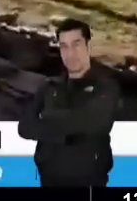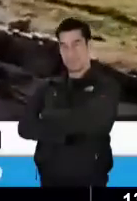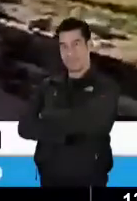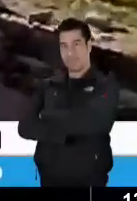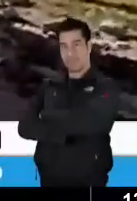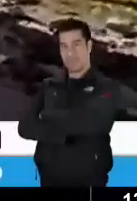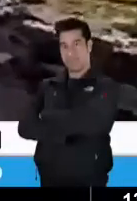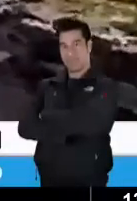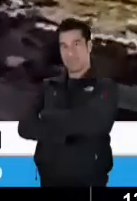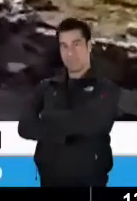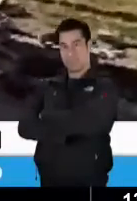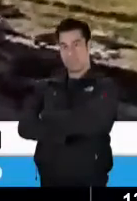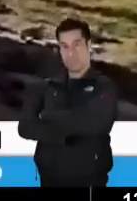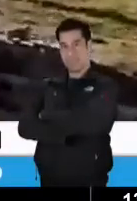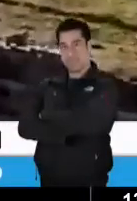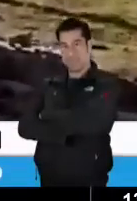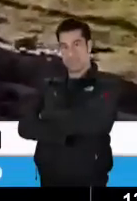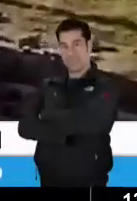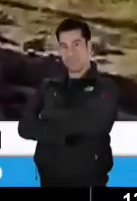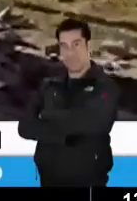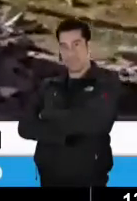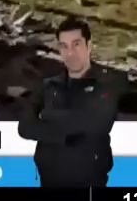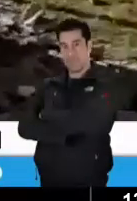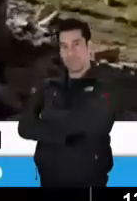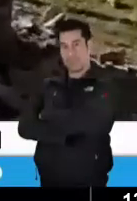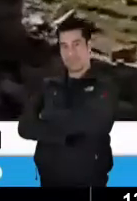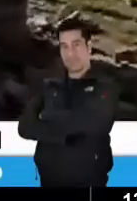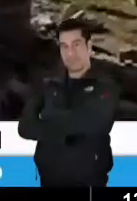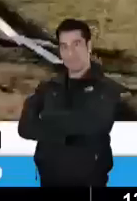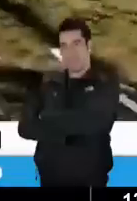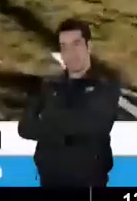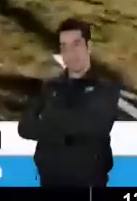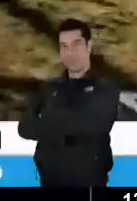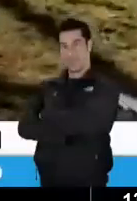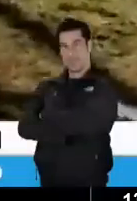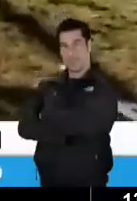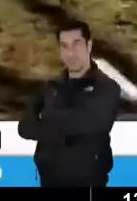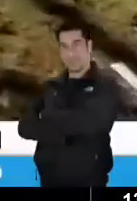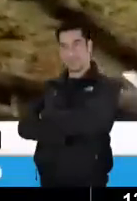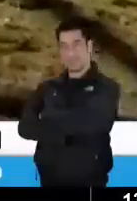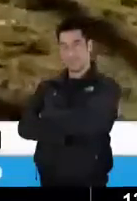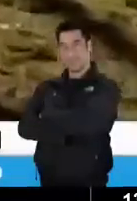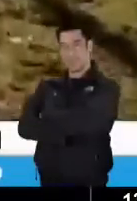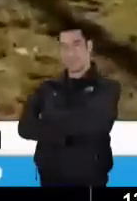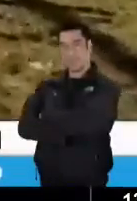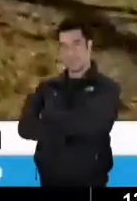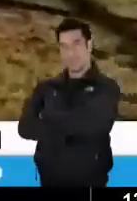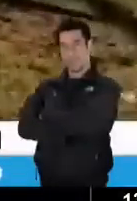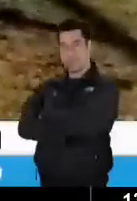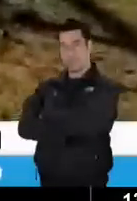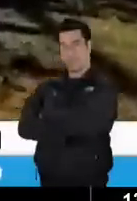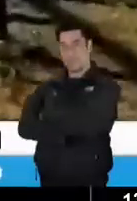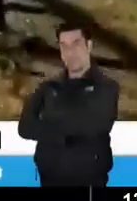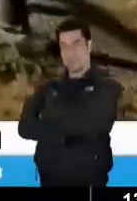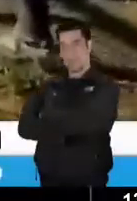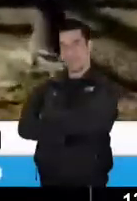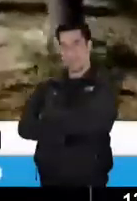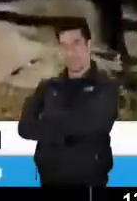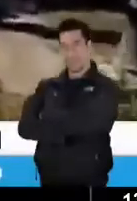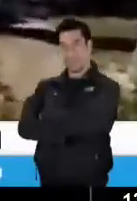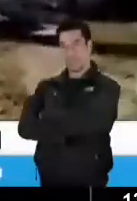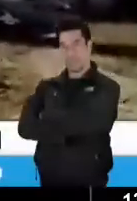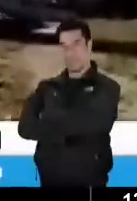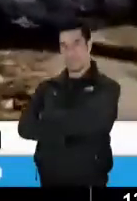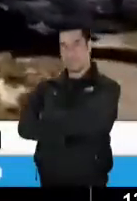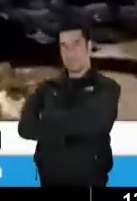María Caro, allí en la calle Salvador Allende con 4 Oriente, donde hay una multicancha, una plazoleta, y también